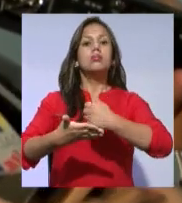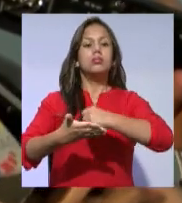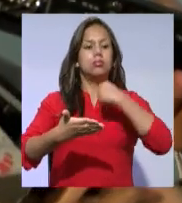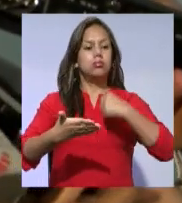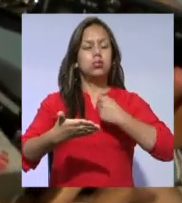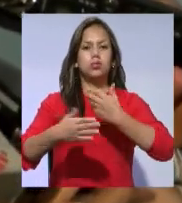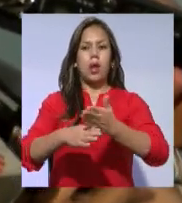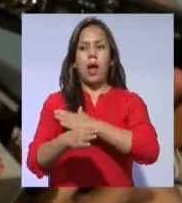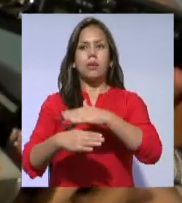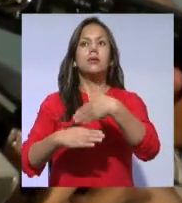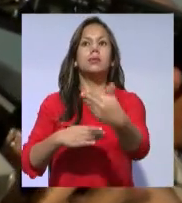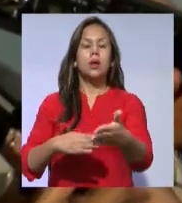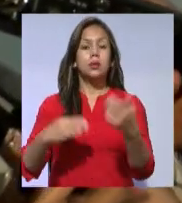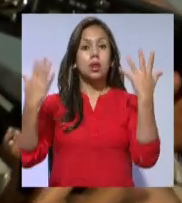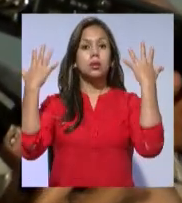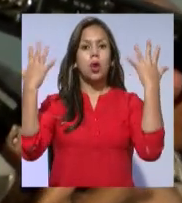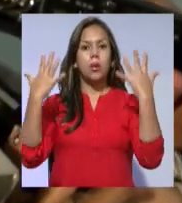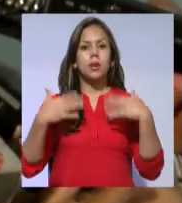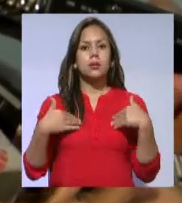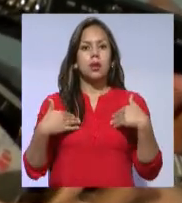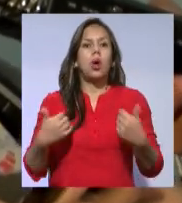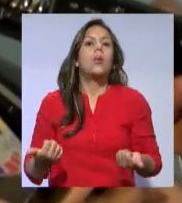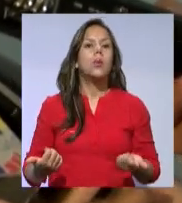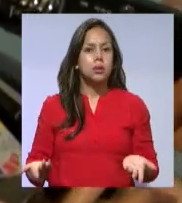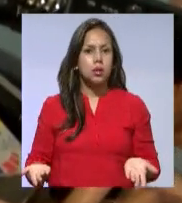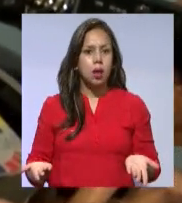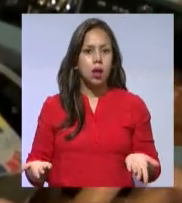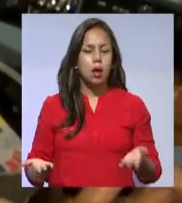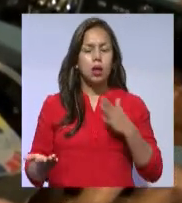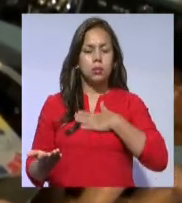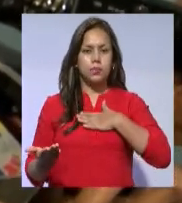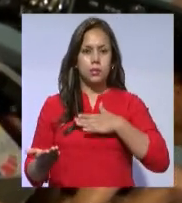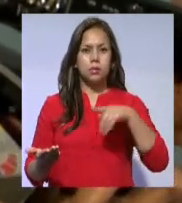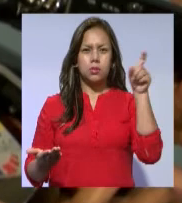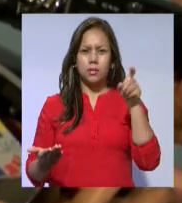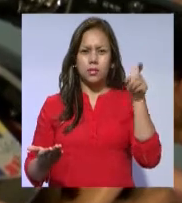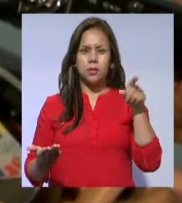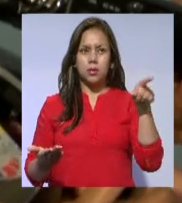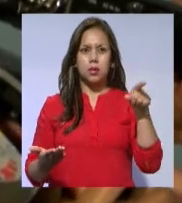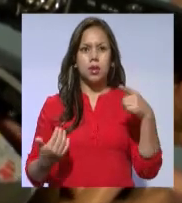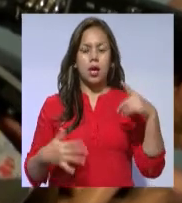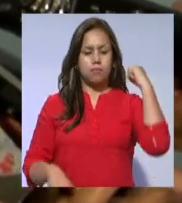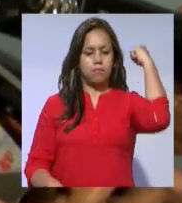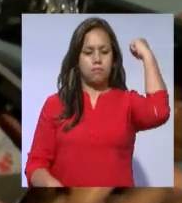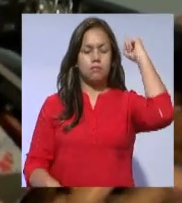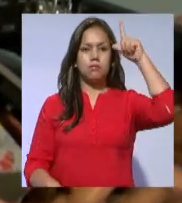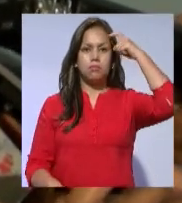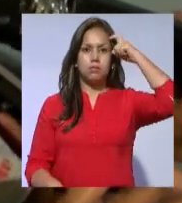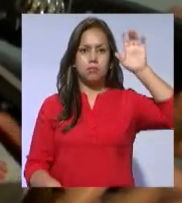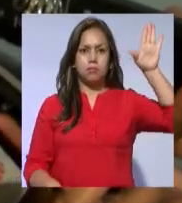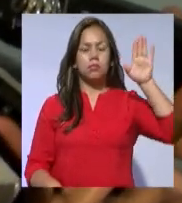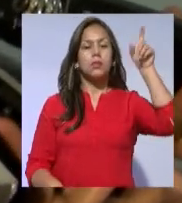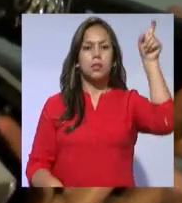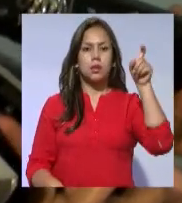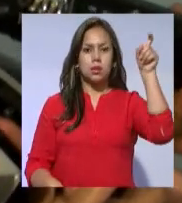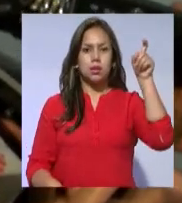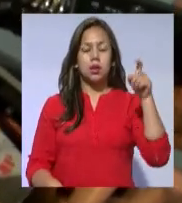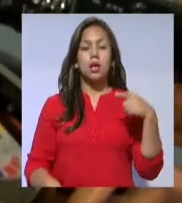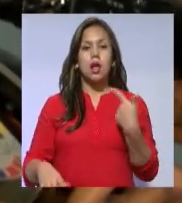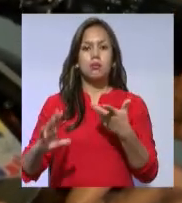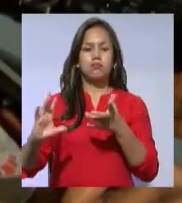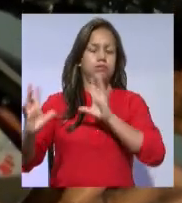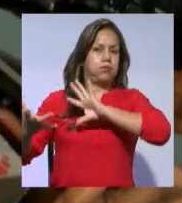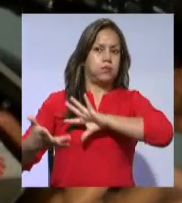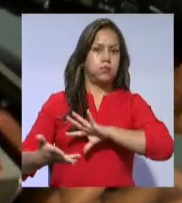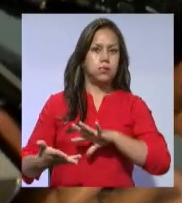y el desempeño de las obras aspiro que se haga prevalecer el estado de derecho la revancha política que